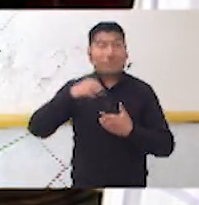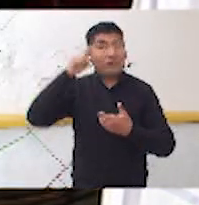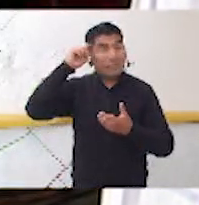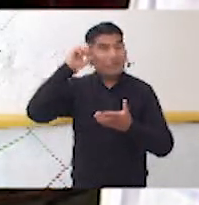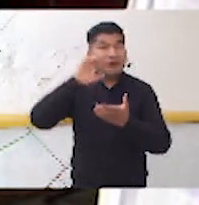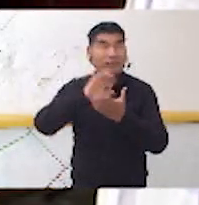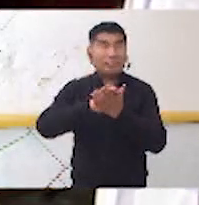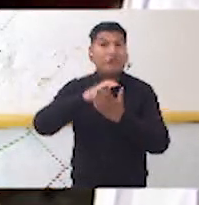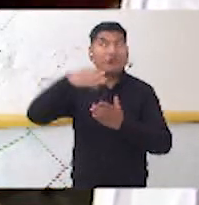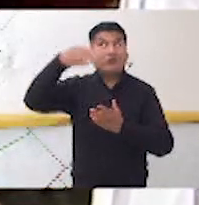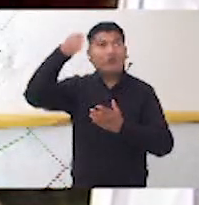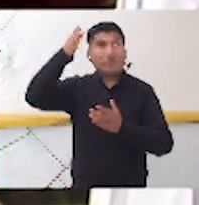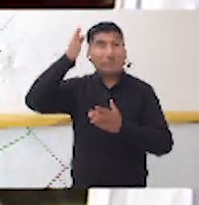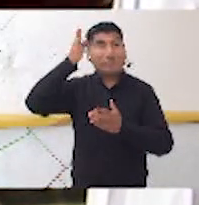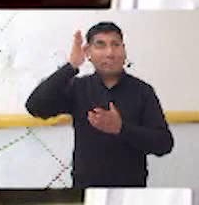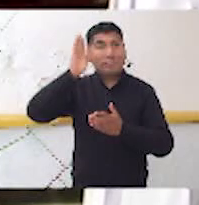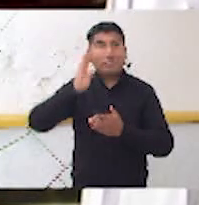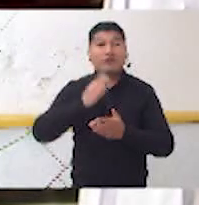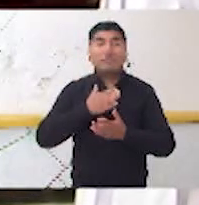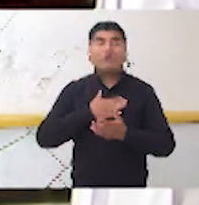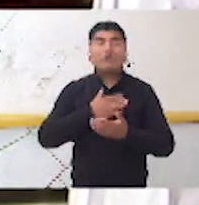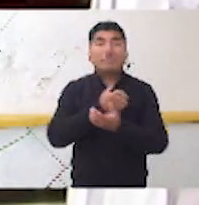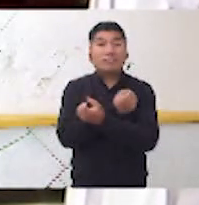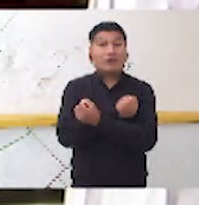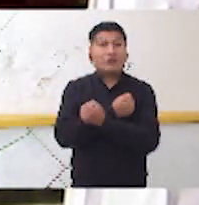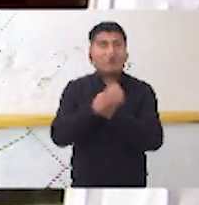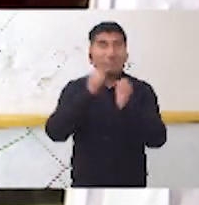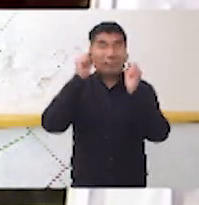Creo en Dios mi